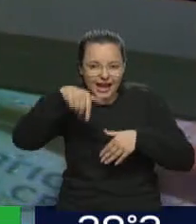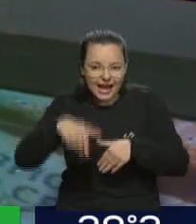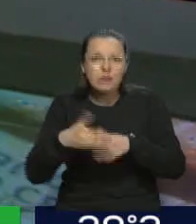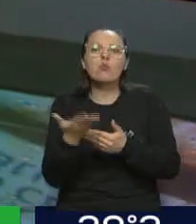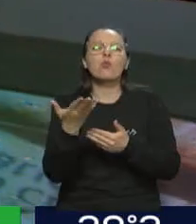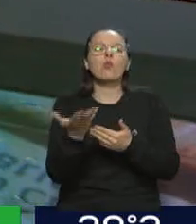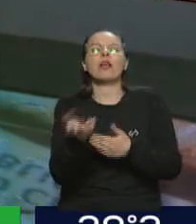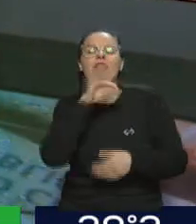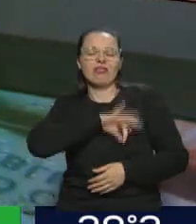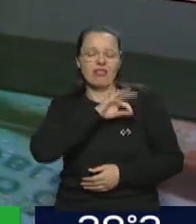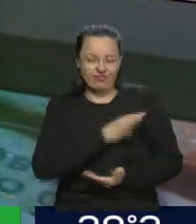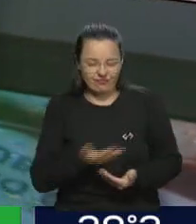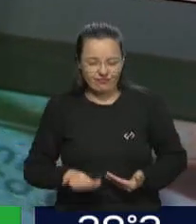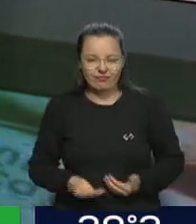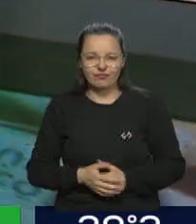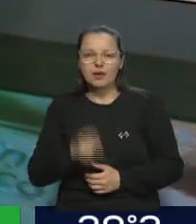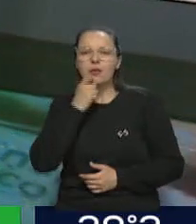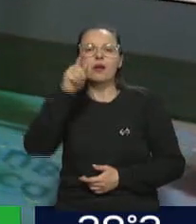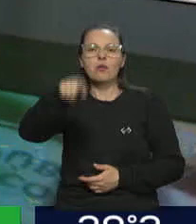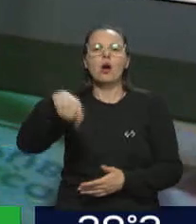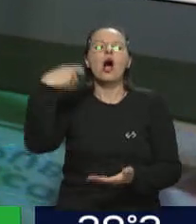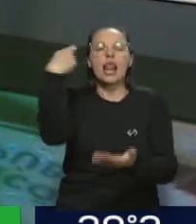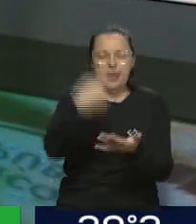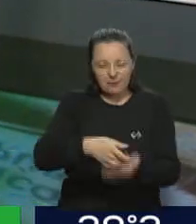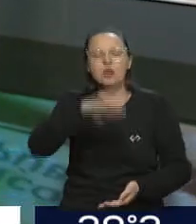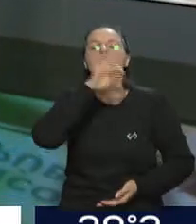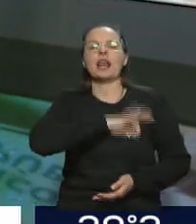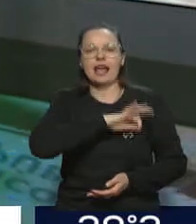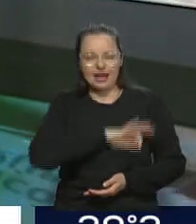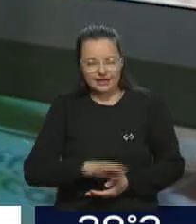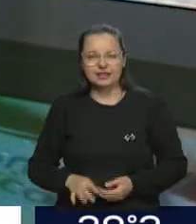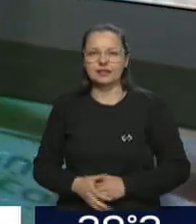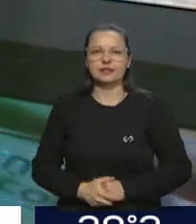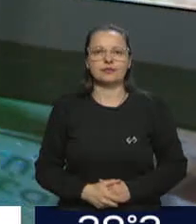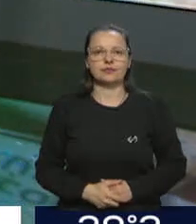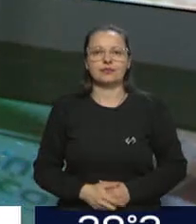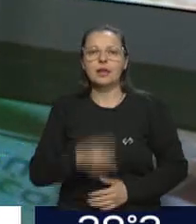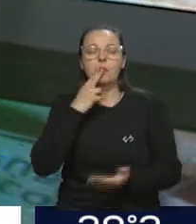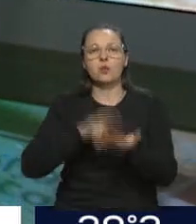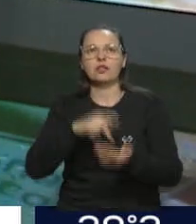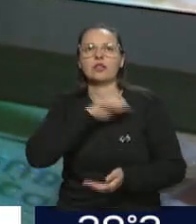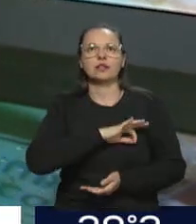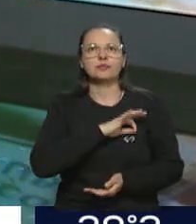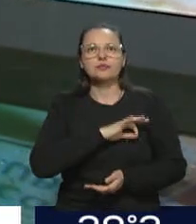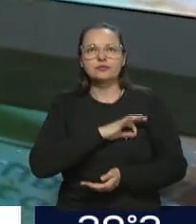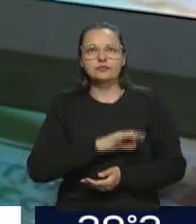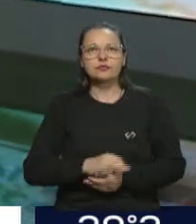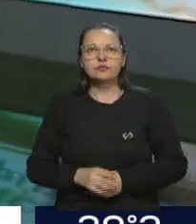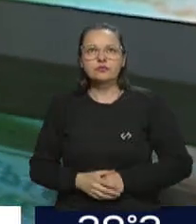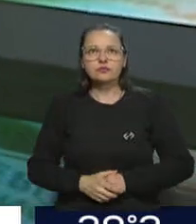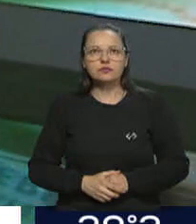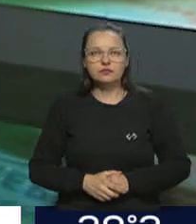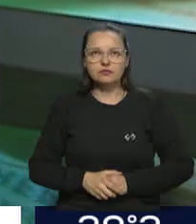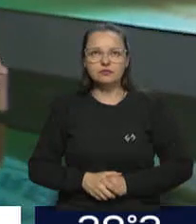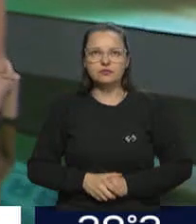Exacto. Bajo el nuevo esquema. Si vos pagas ganancias, estás por arriba del 1.900.000, no accedes a este crédito. Bueno, y siempre y cuando